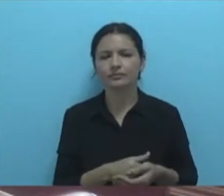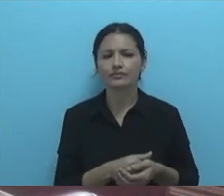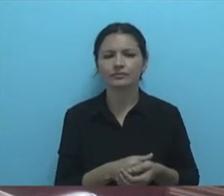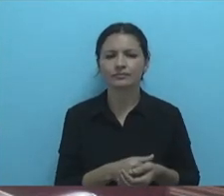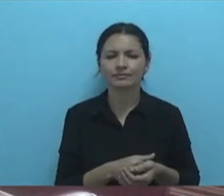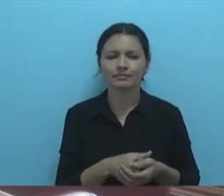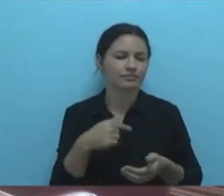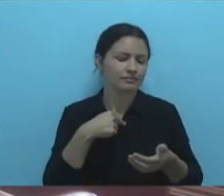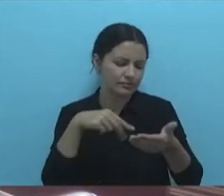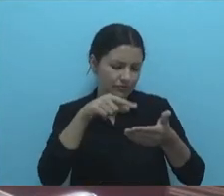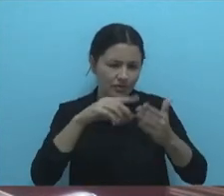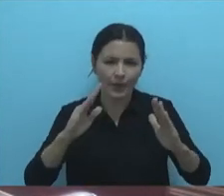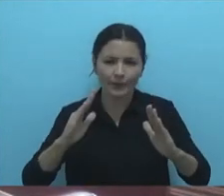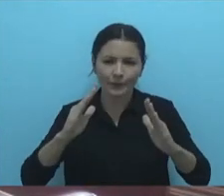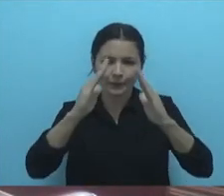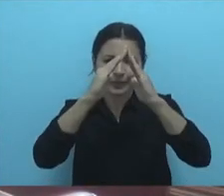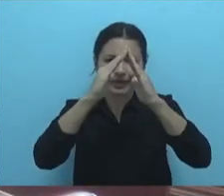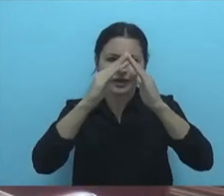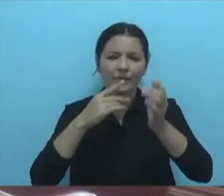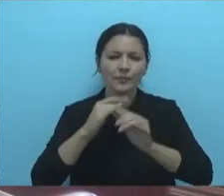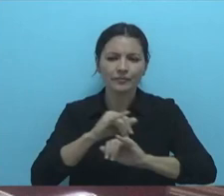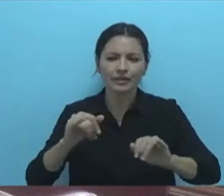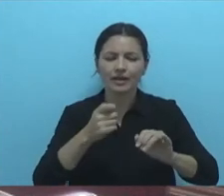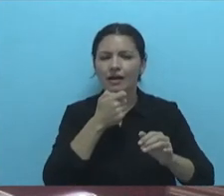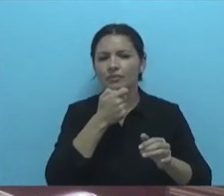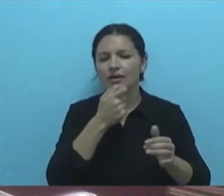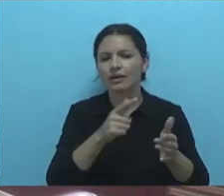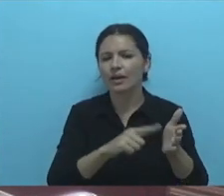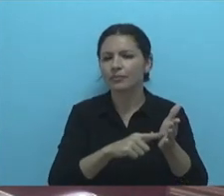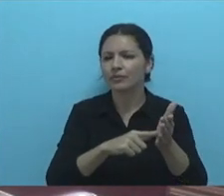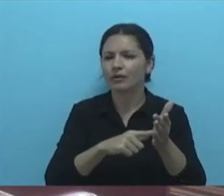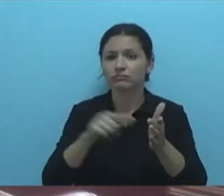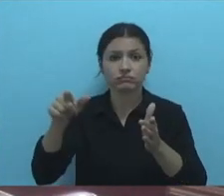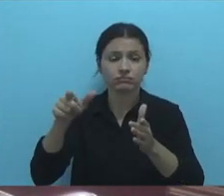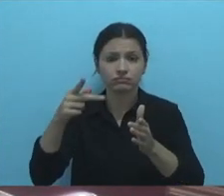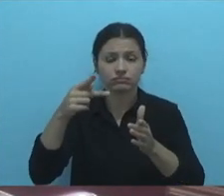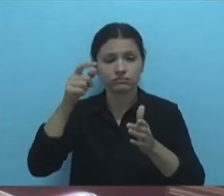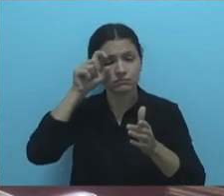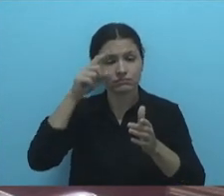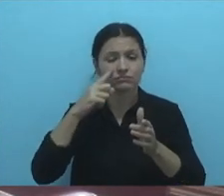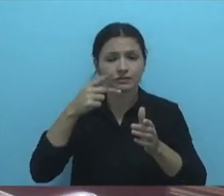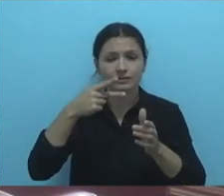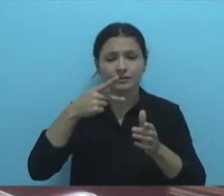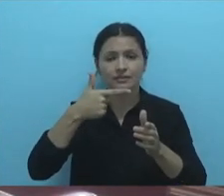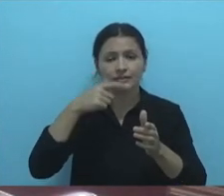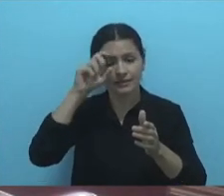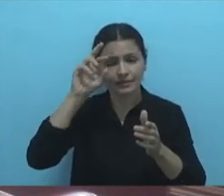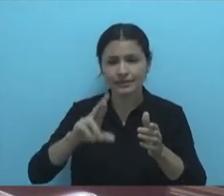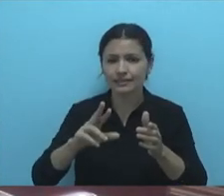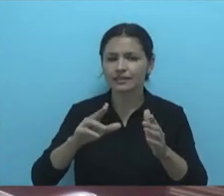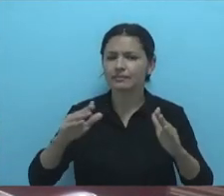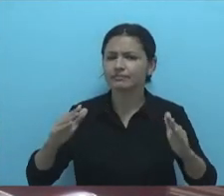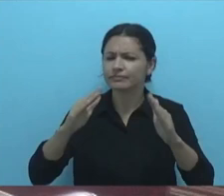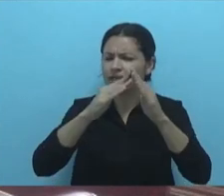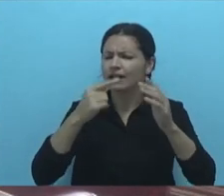cómo es la cuestión normativa dice sin embargo kelsen apuntó a construir una teoría metódica de